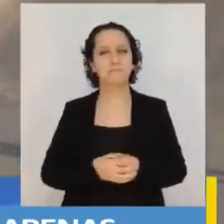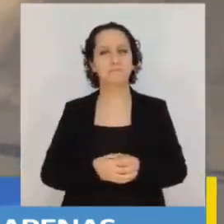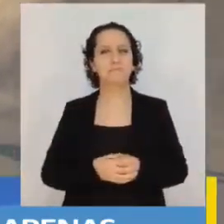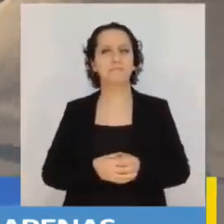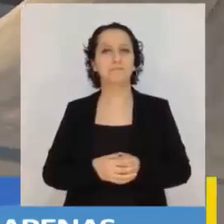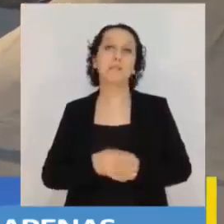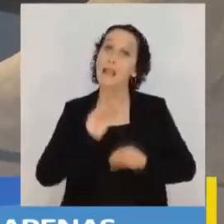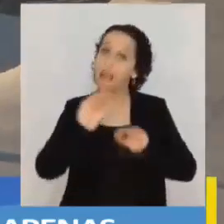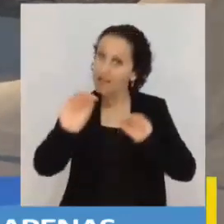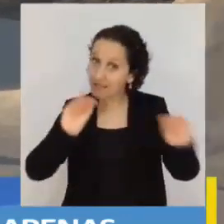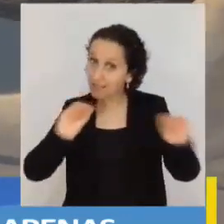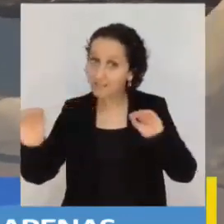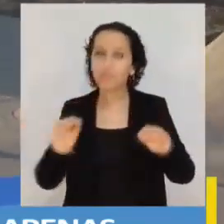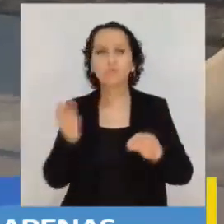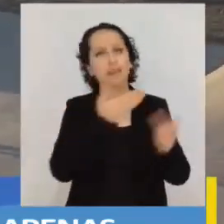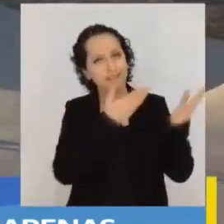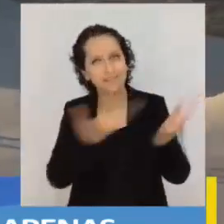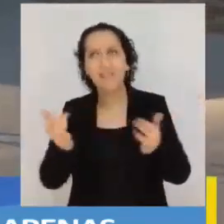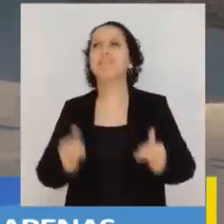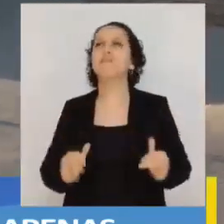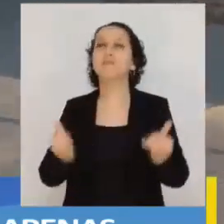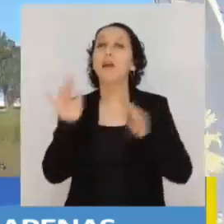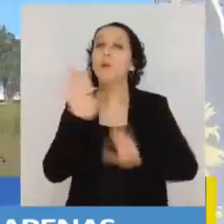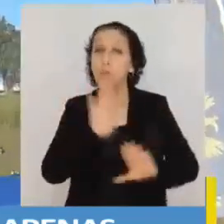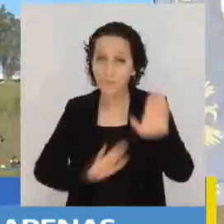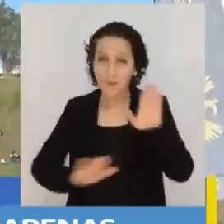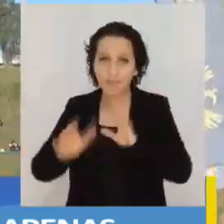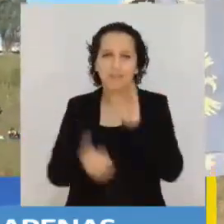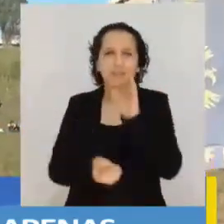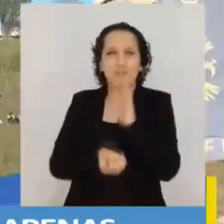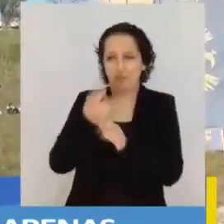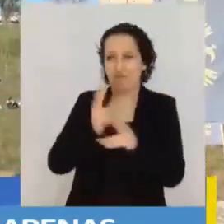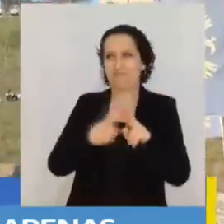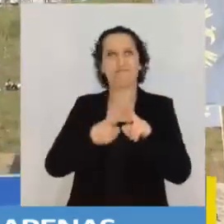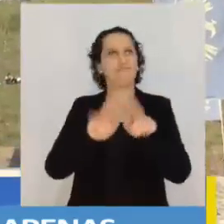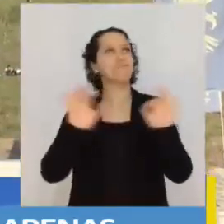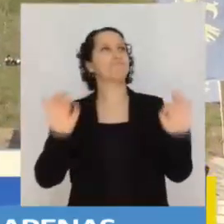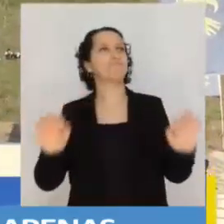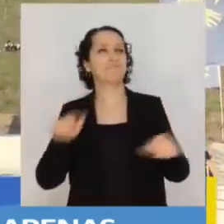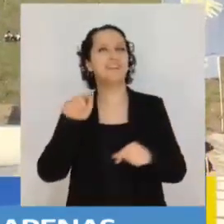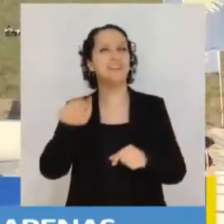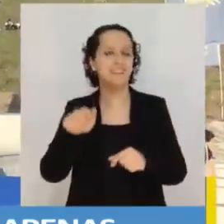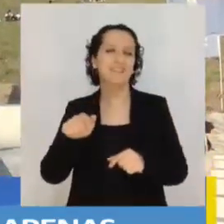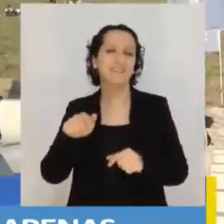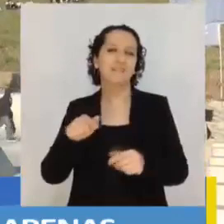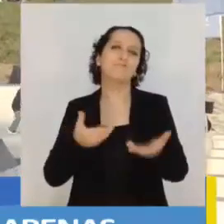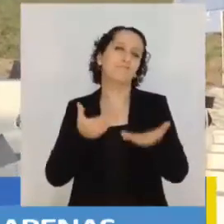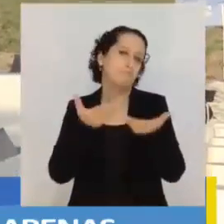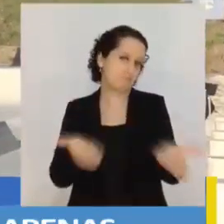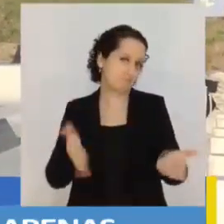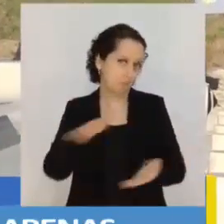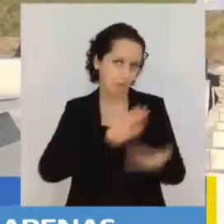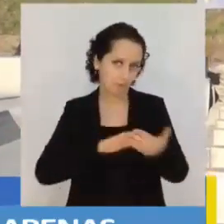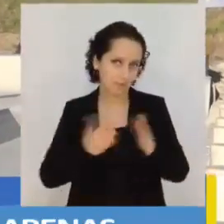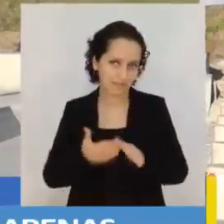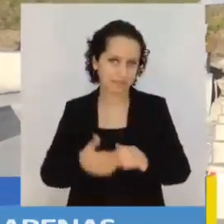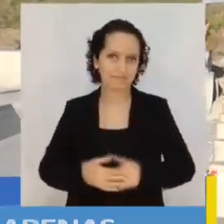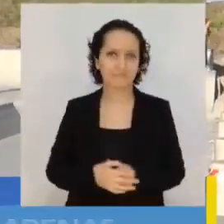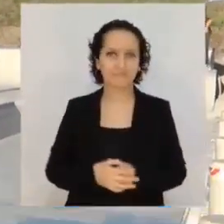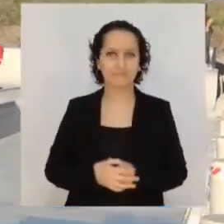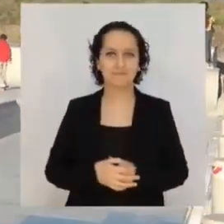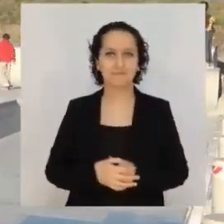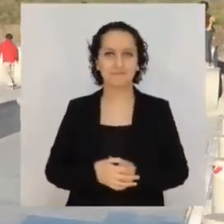El llamado, como siempre, es a disfrutar y cuidar de esta nueva infraestructura pública al servicio de la